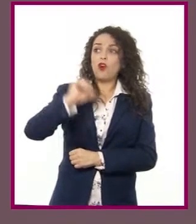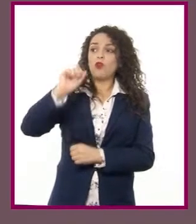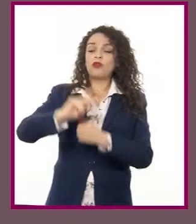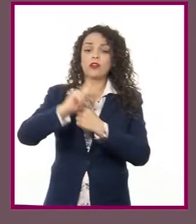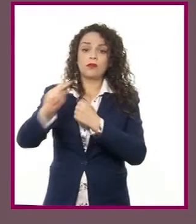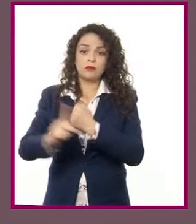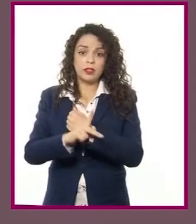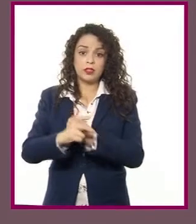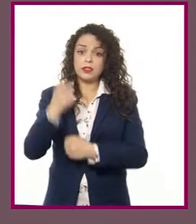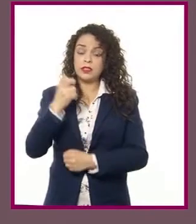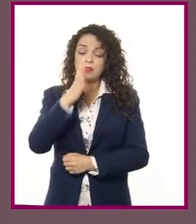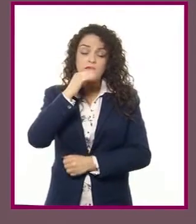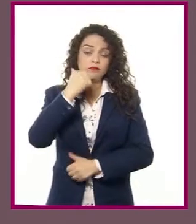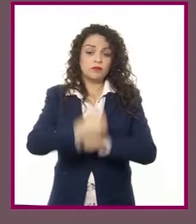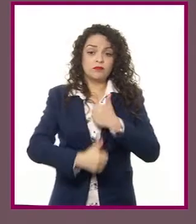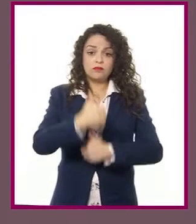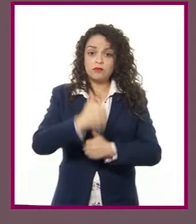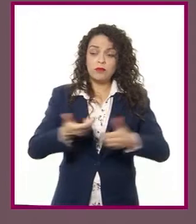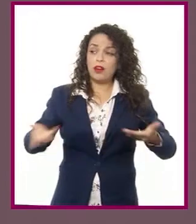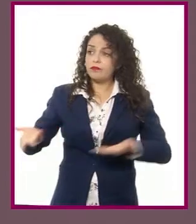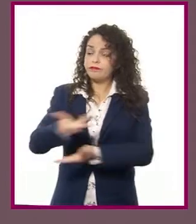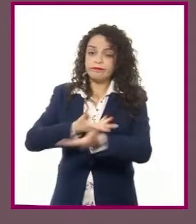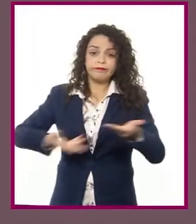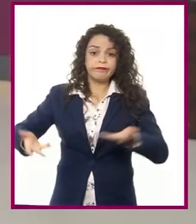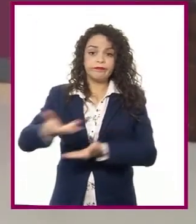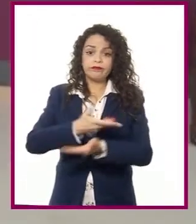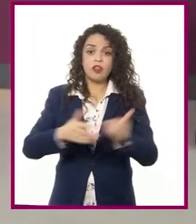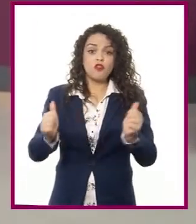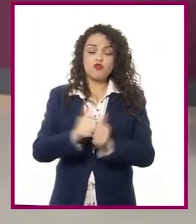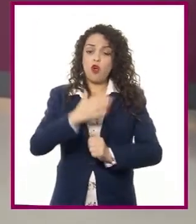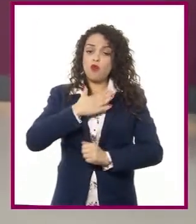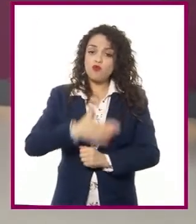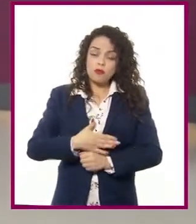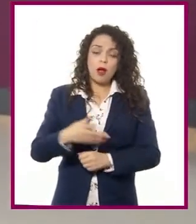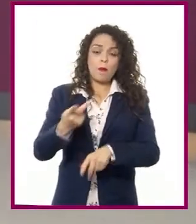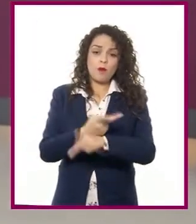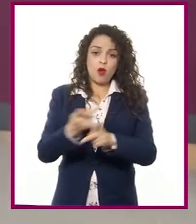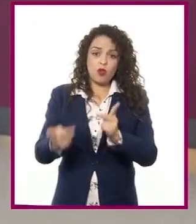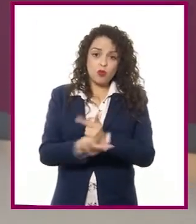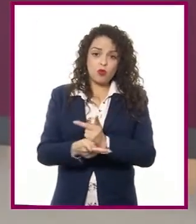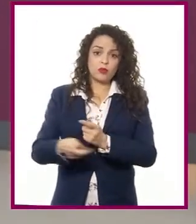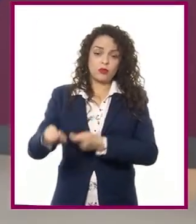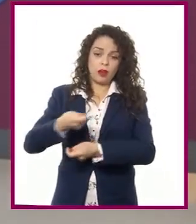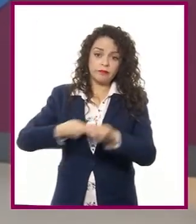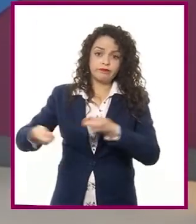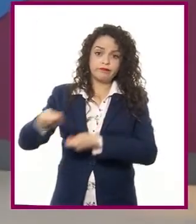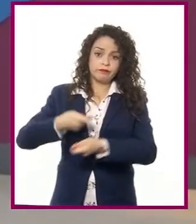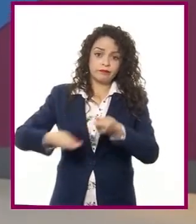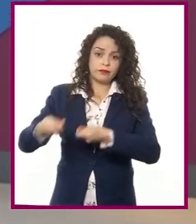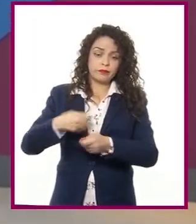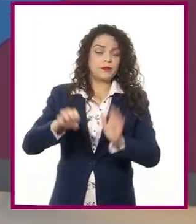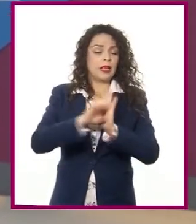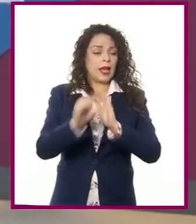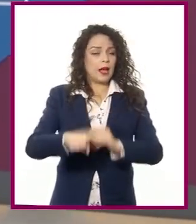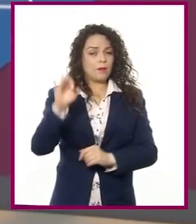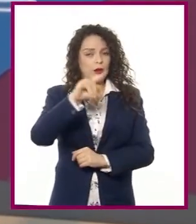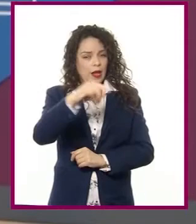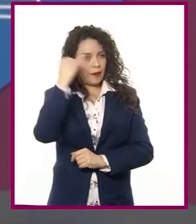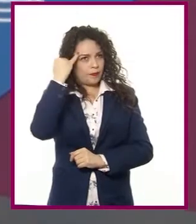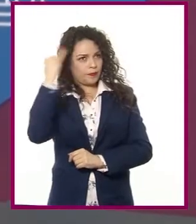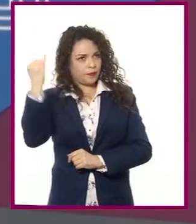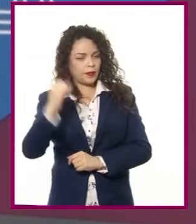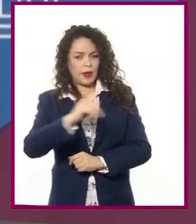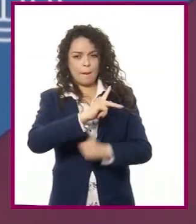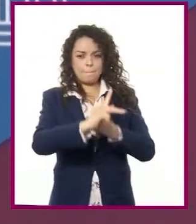para competir e intercambiar de manera justa. Imaginen, por ejemplo, que un país con un bajo desarrollo